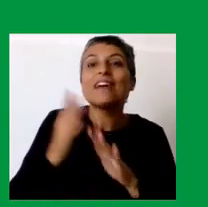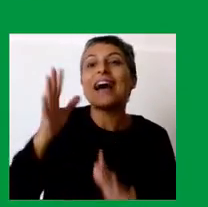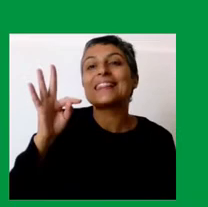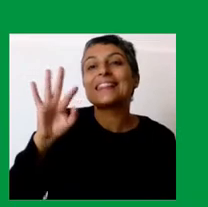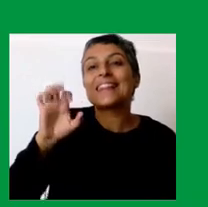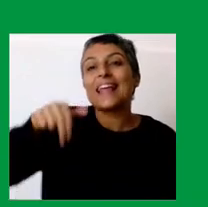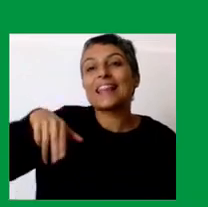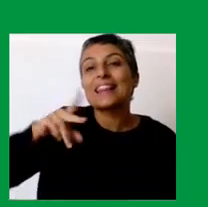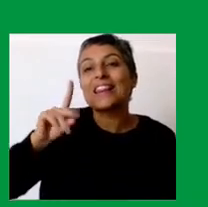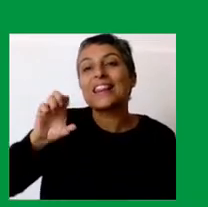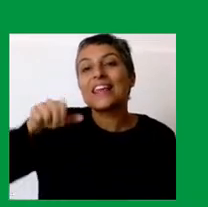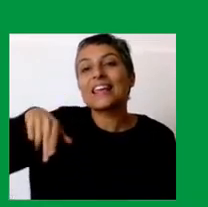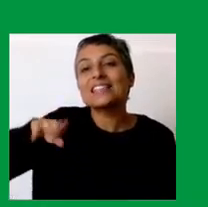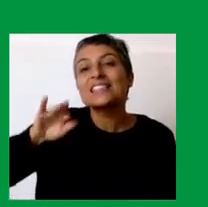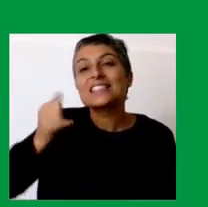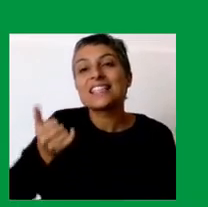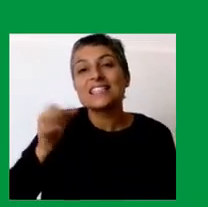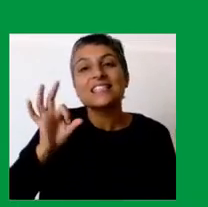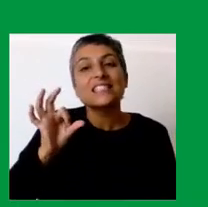aparece